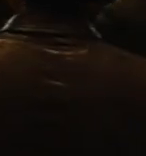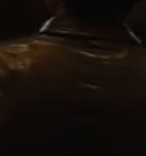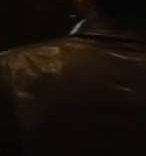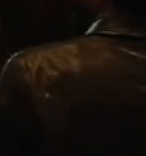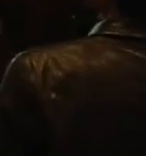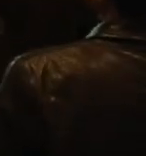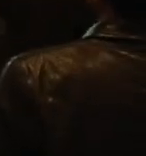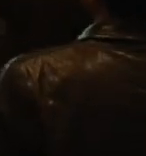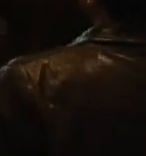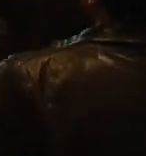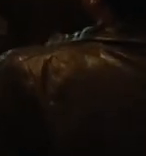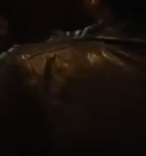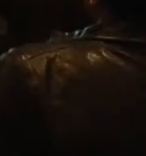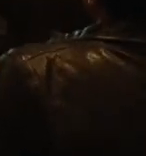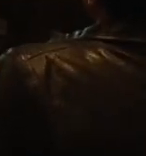Gracias.